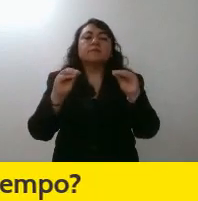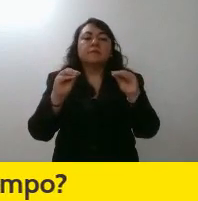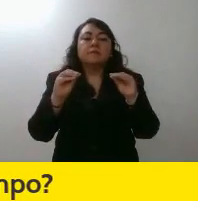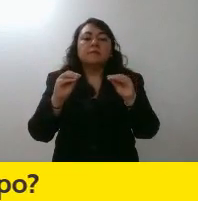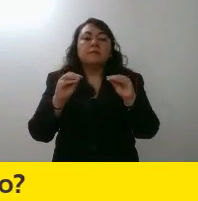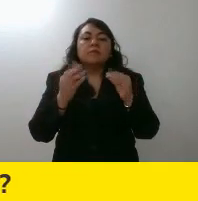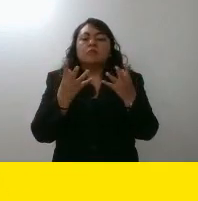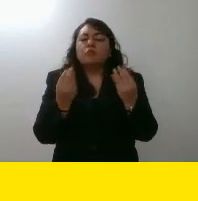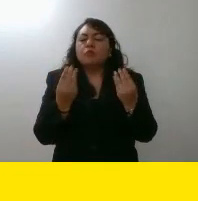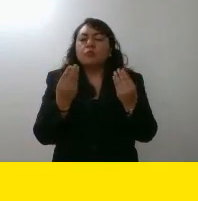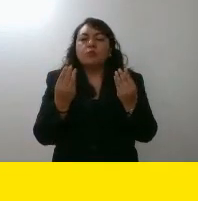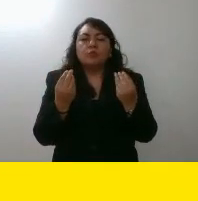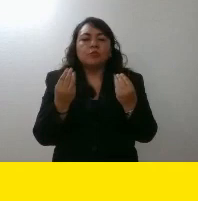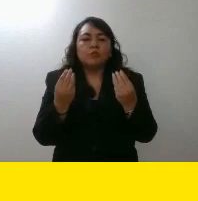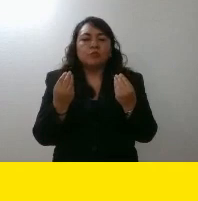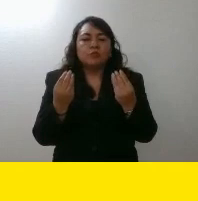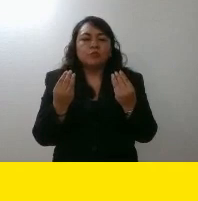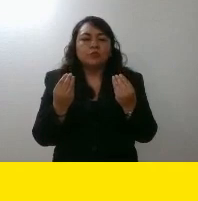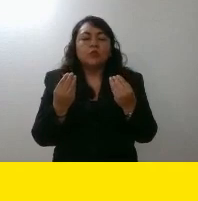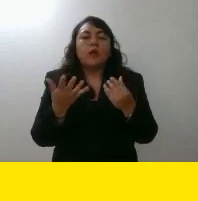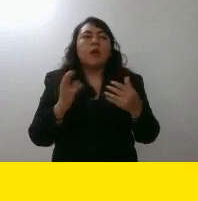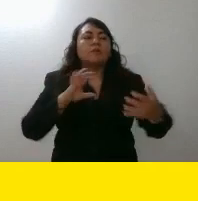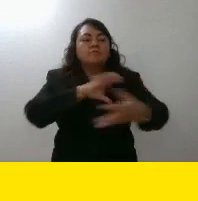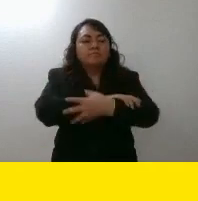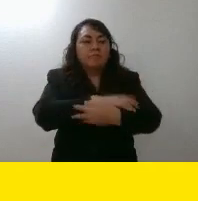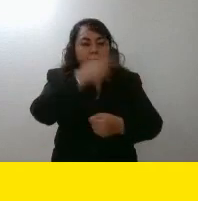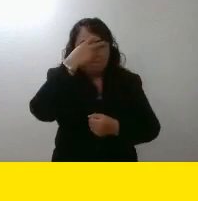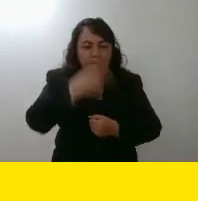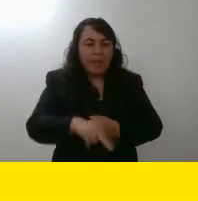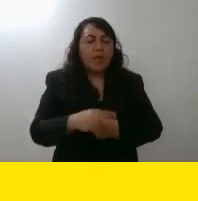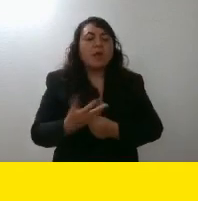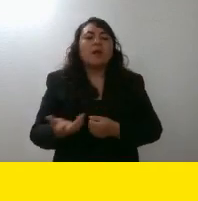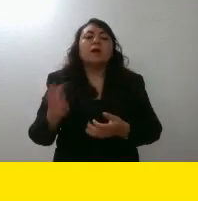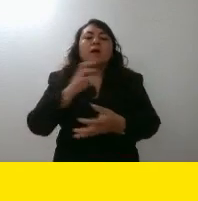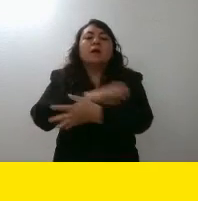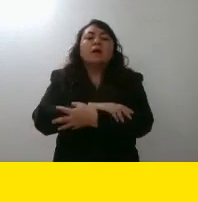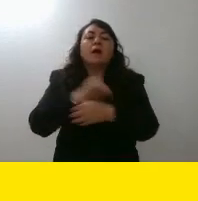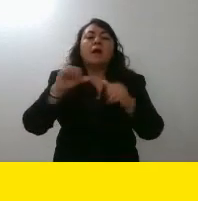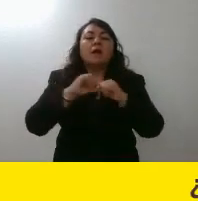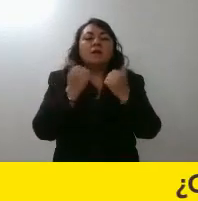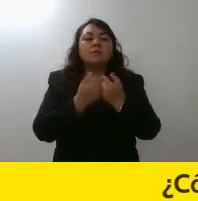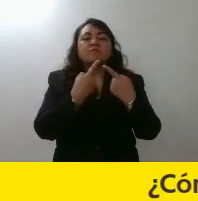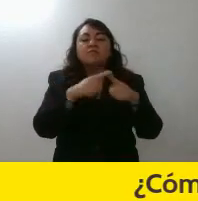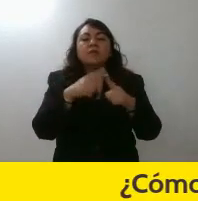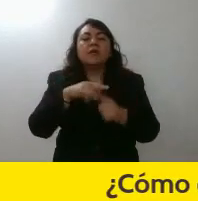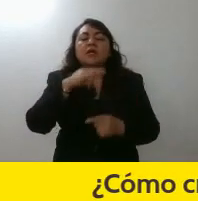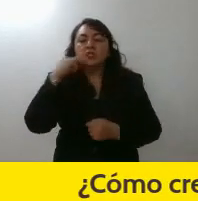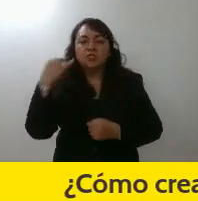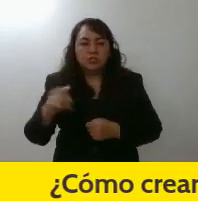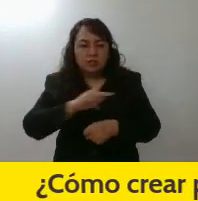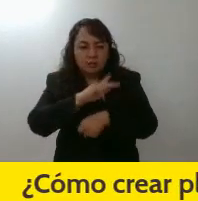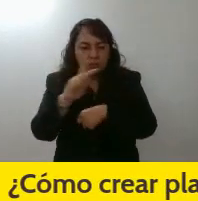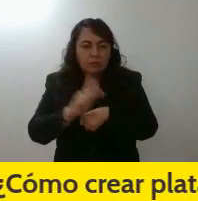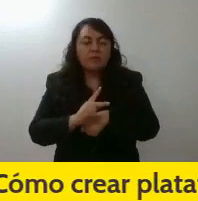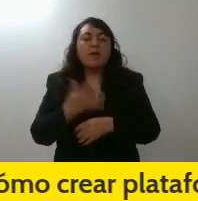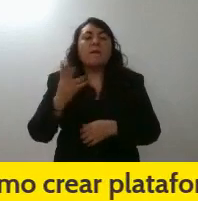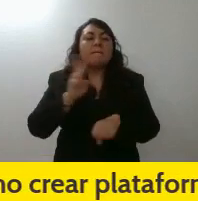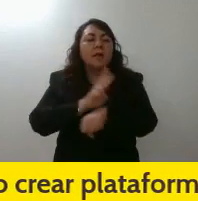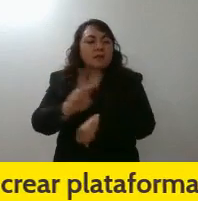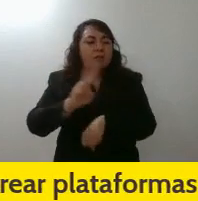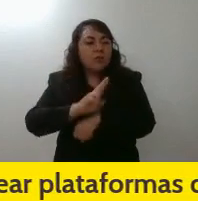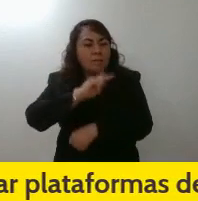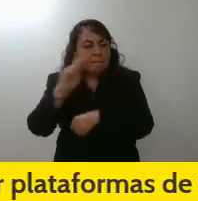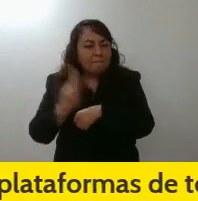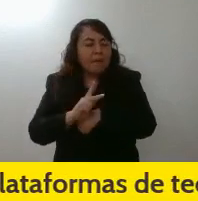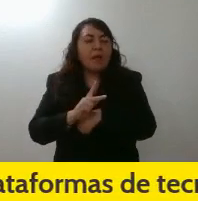con un montón de datos de México y también haciendo alianzas con organizaciones de Chile y con organizaciones de Venezuela. Son como los